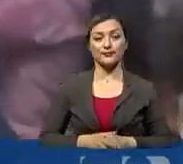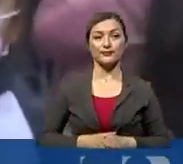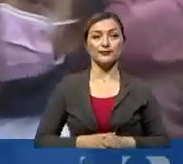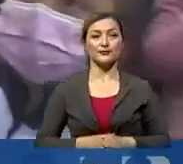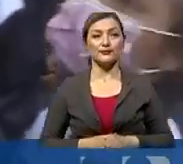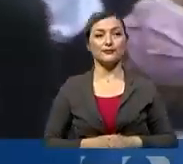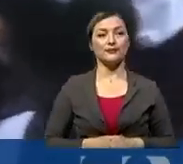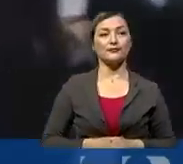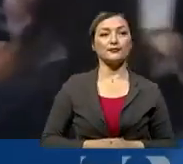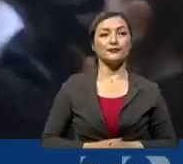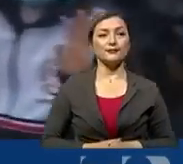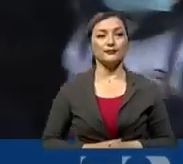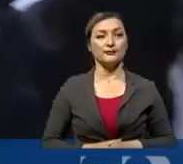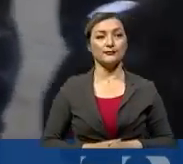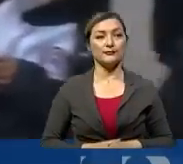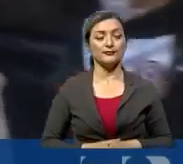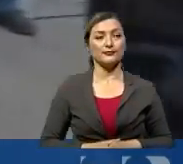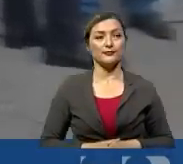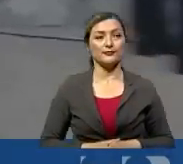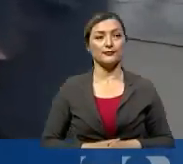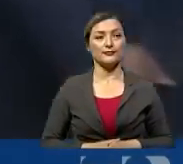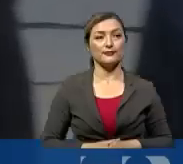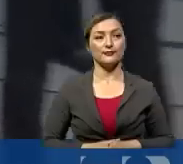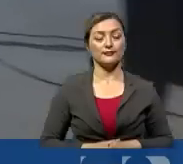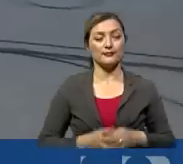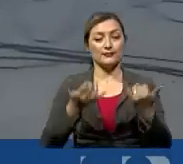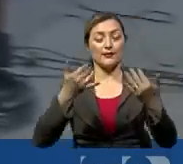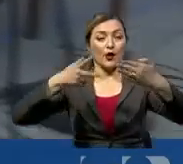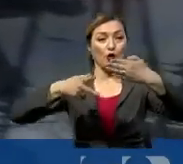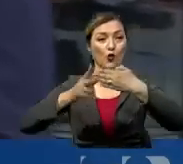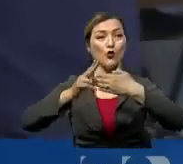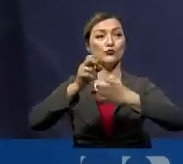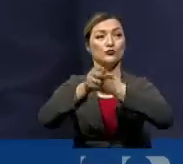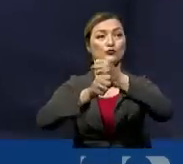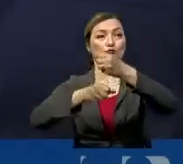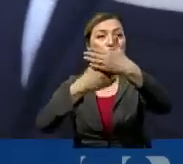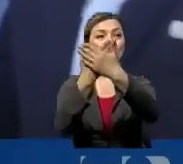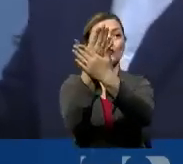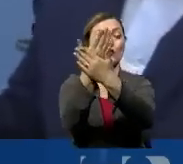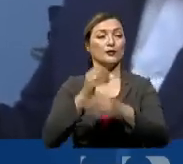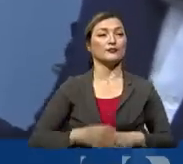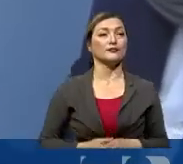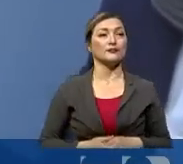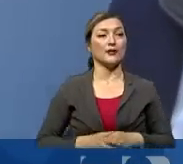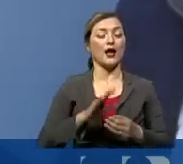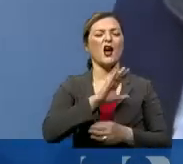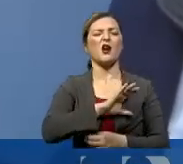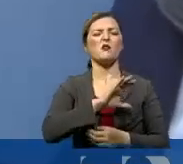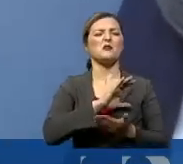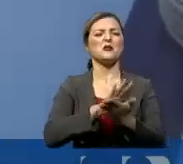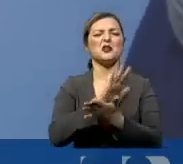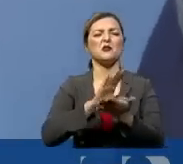efecto, estamos aquí inaugurando este nuevo año escolar de nuestras 20 unidades